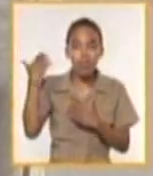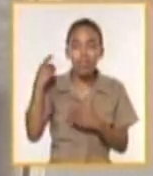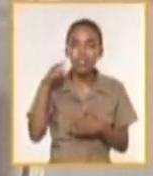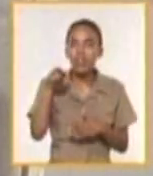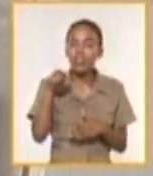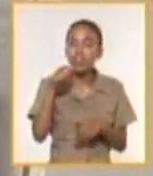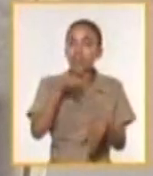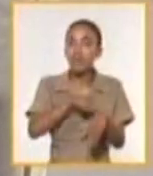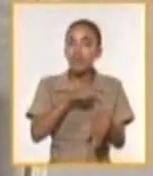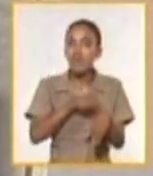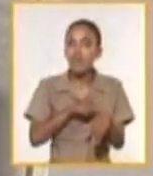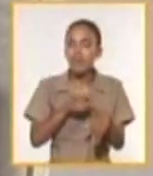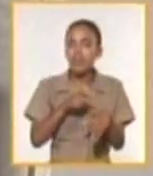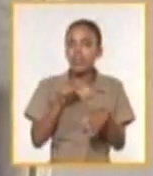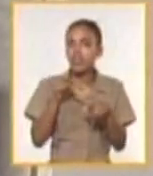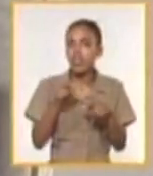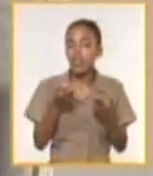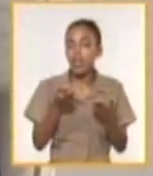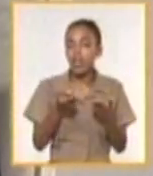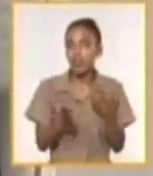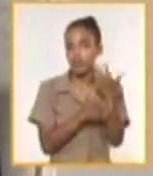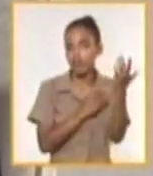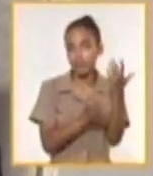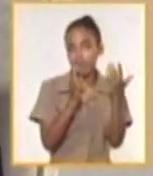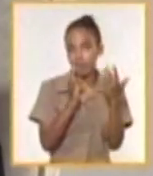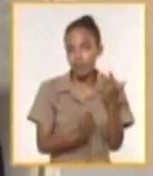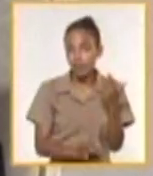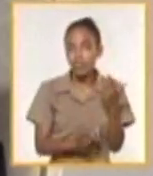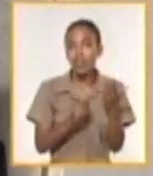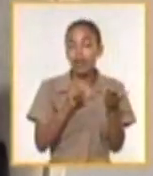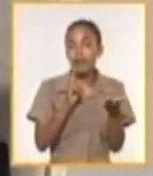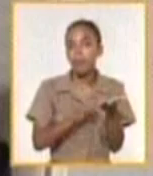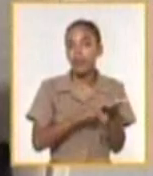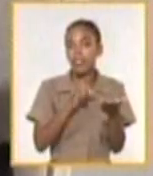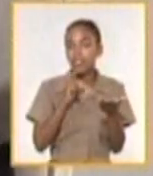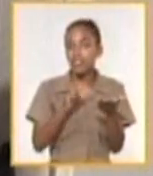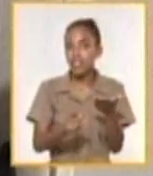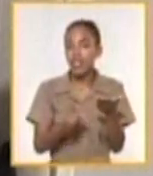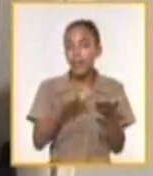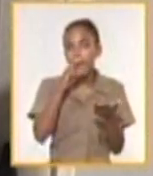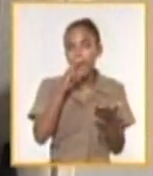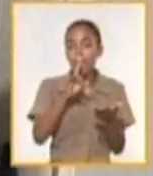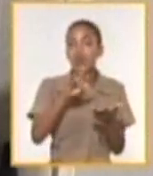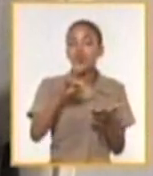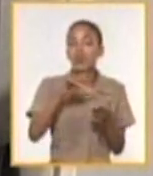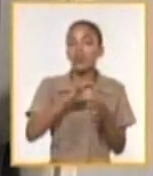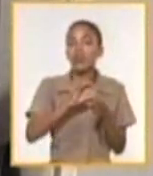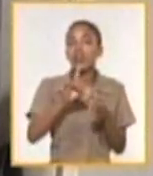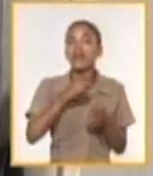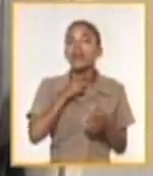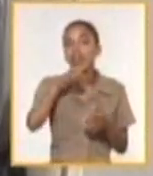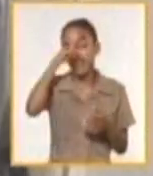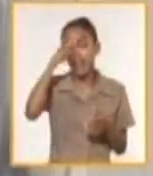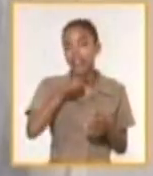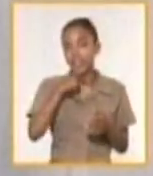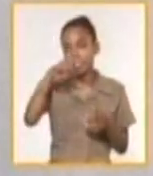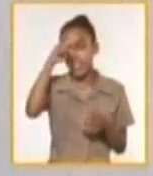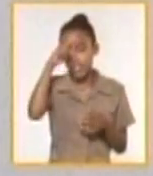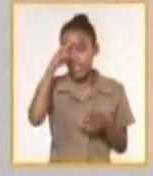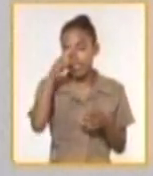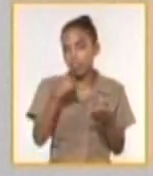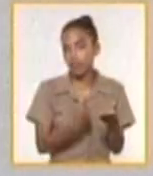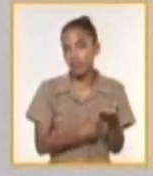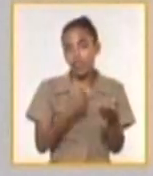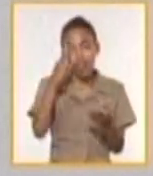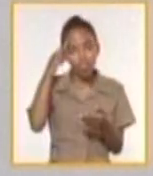es evidente que los partidos burgueses tradicionales no pueden realmente avanzar en un proyecto